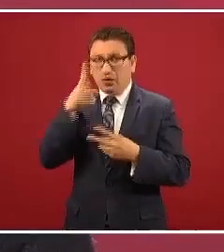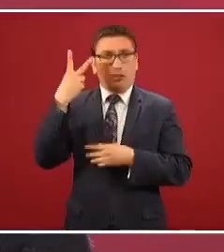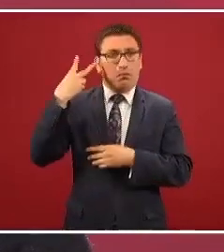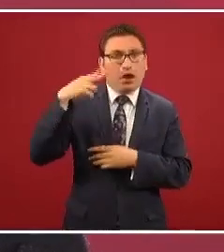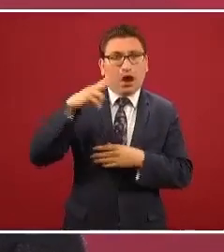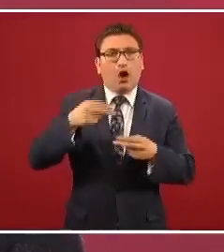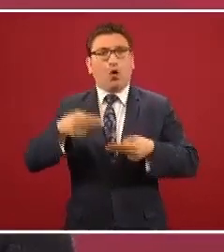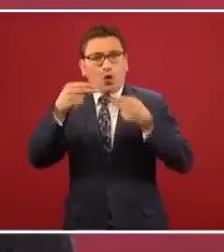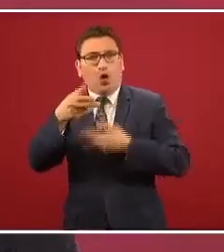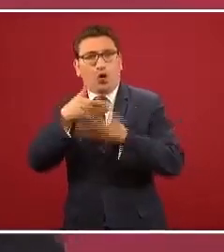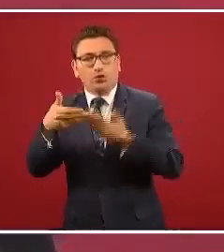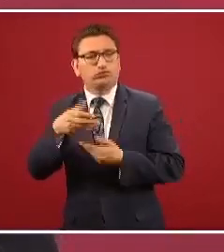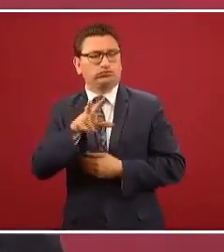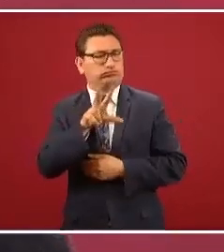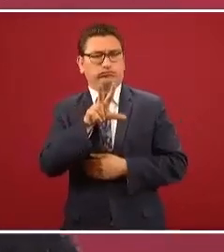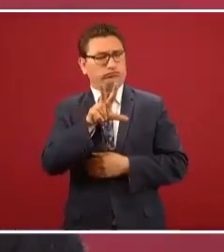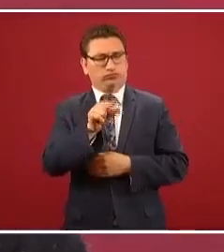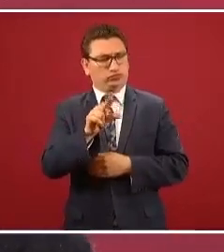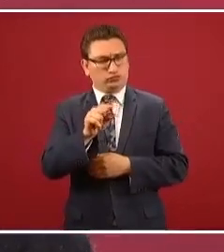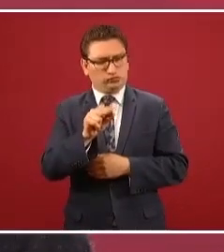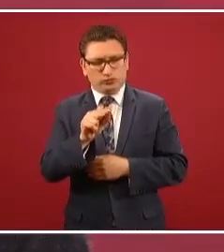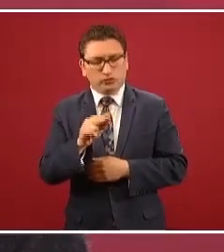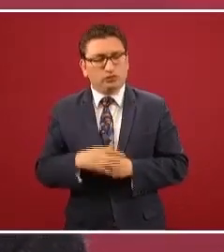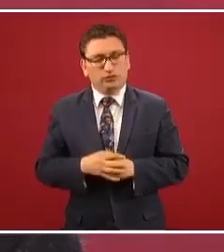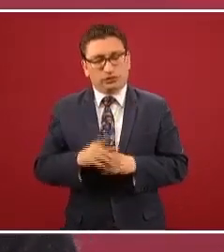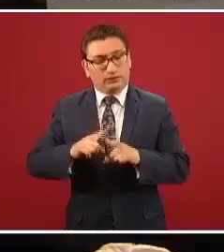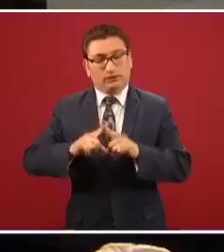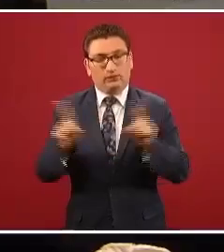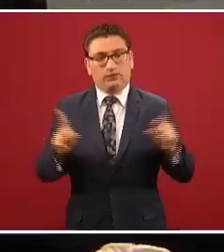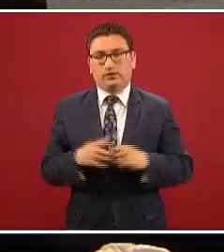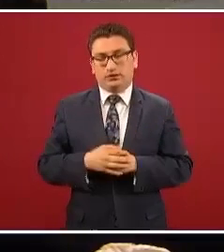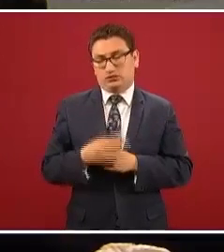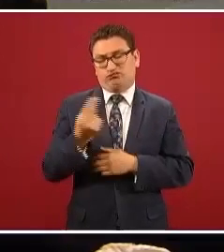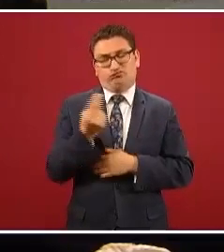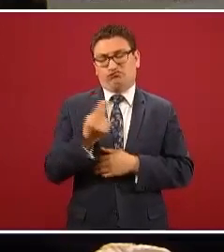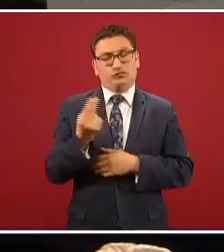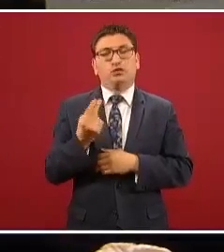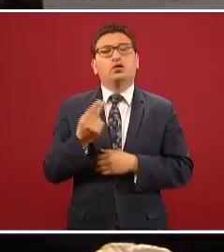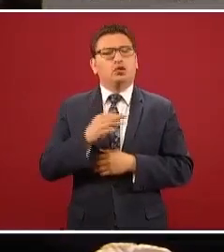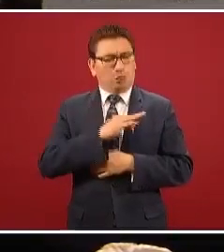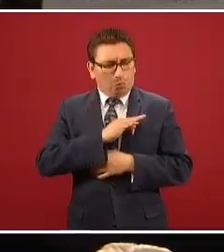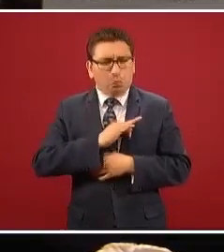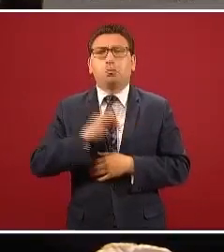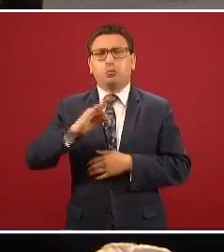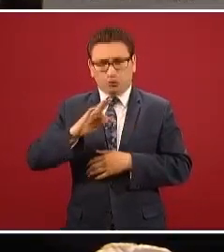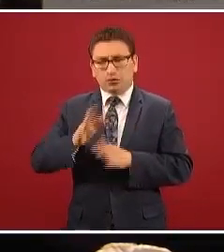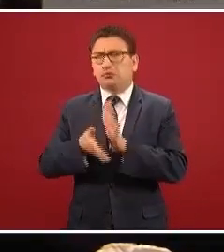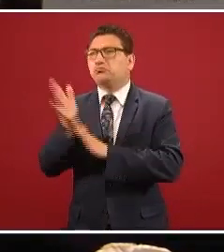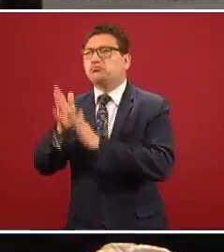o comercio. No corresponde a lo que se necesita en esta situación. No corresponde restringir el tránsito a